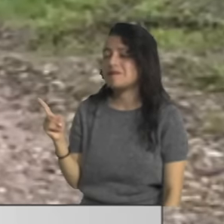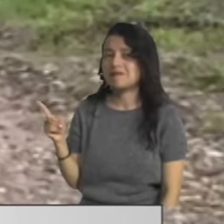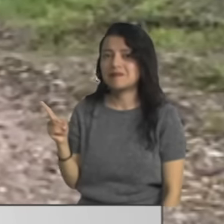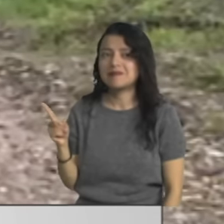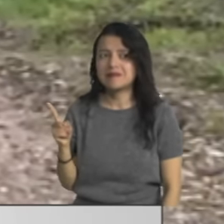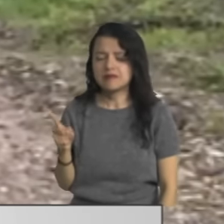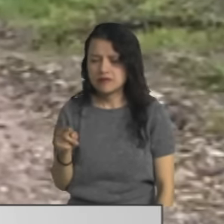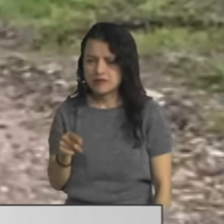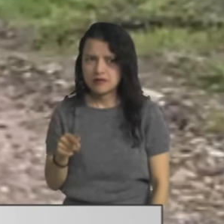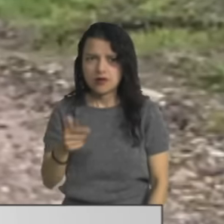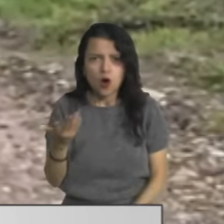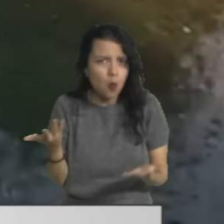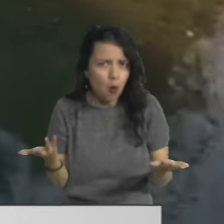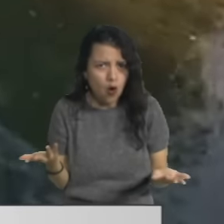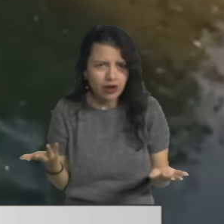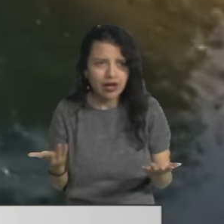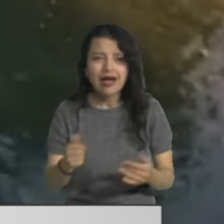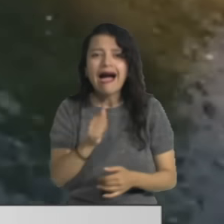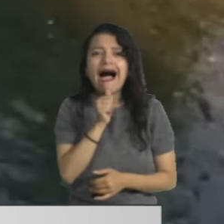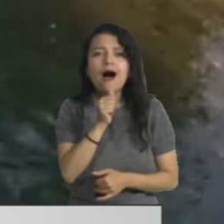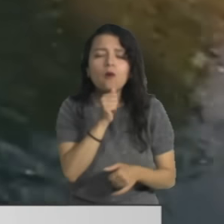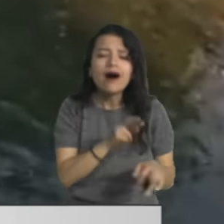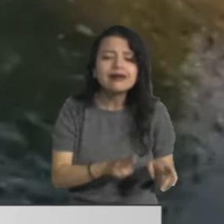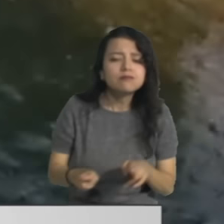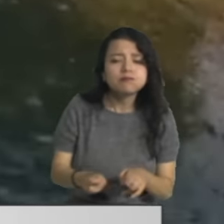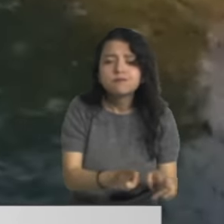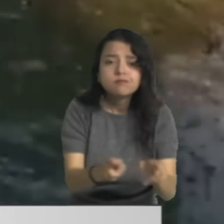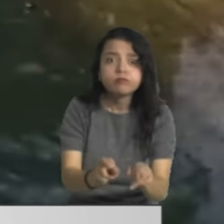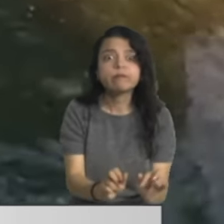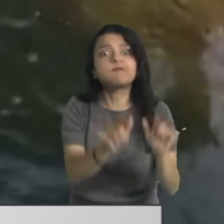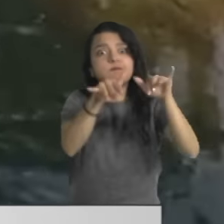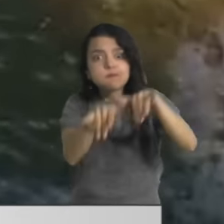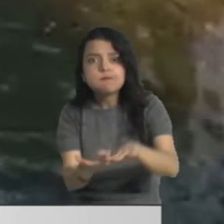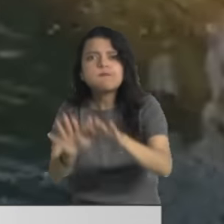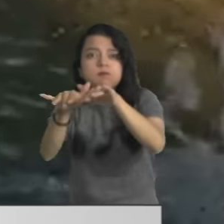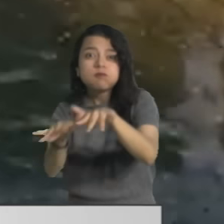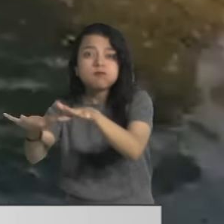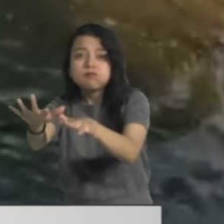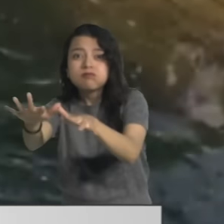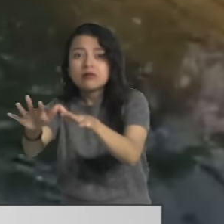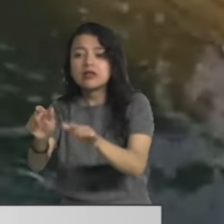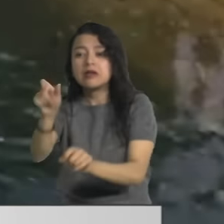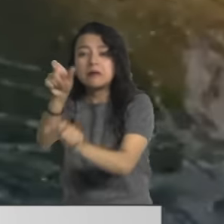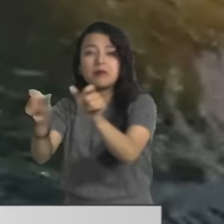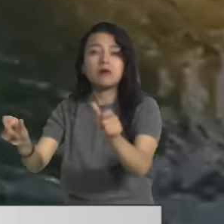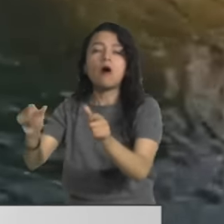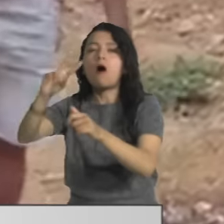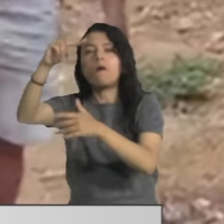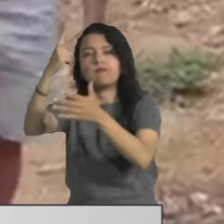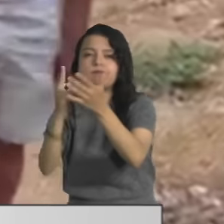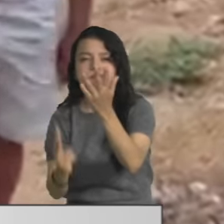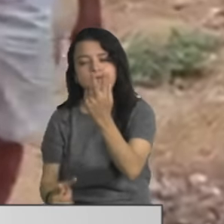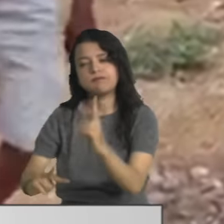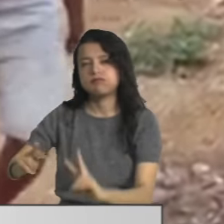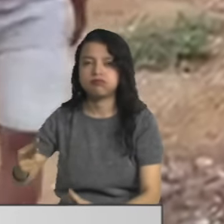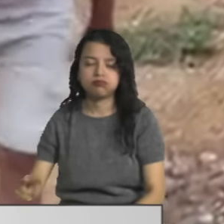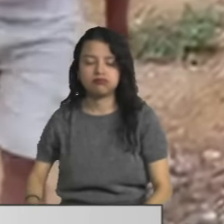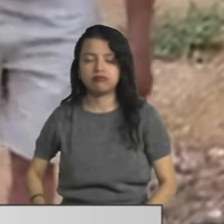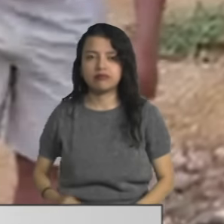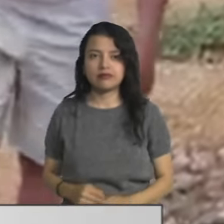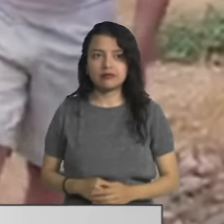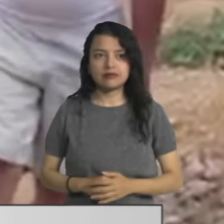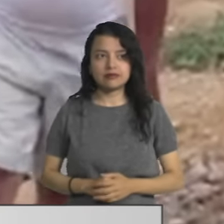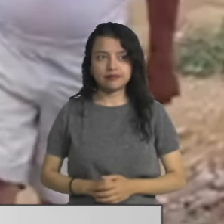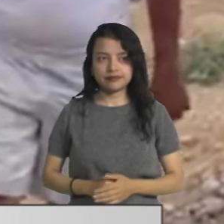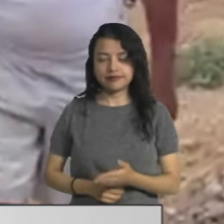muertos por la crecida de un río. Así lo informaron las autoridades panameñas, específicamente la policía fronteriza. En las afluentes